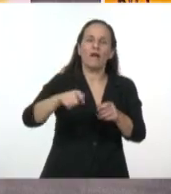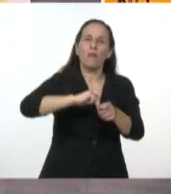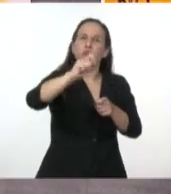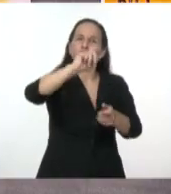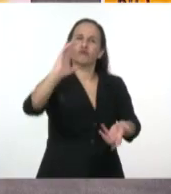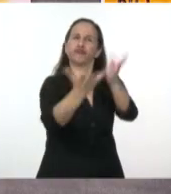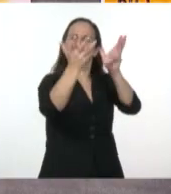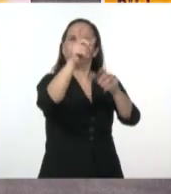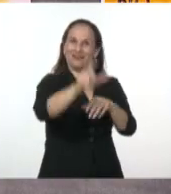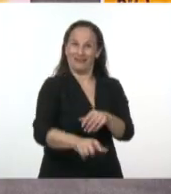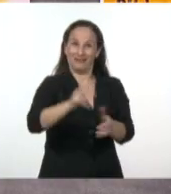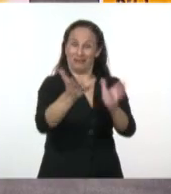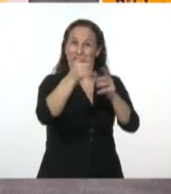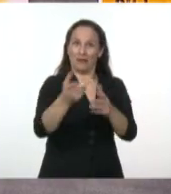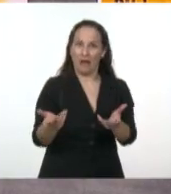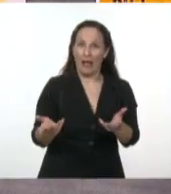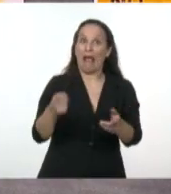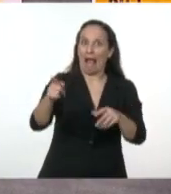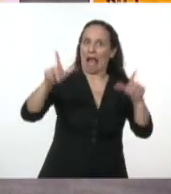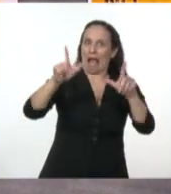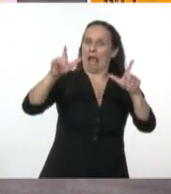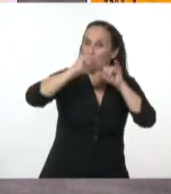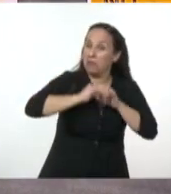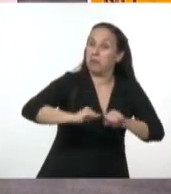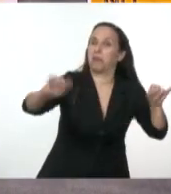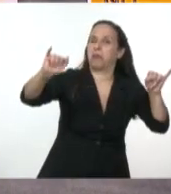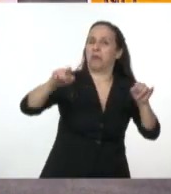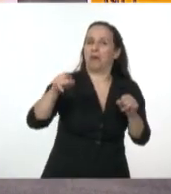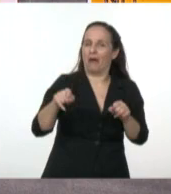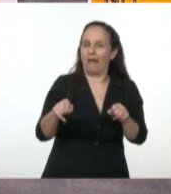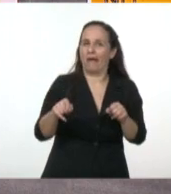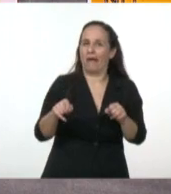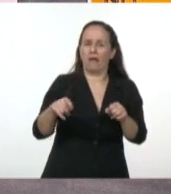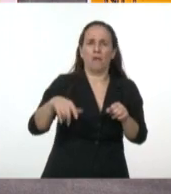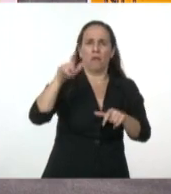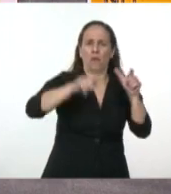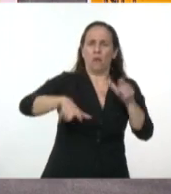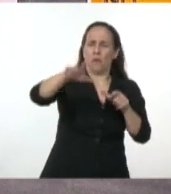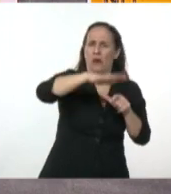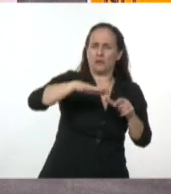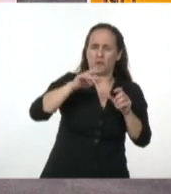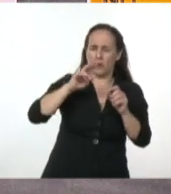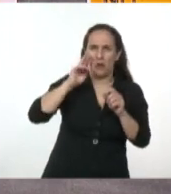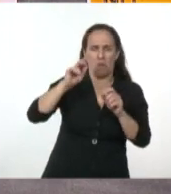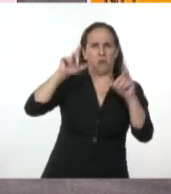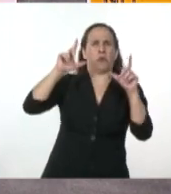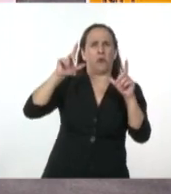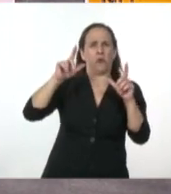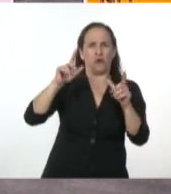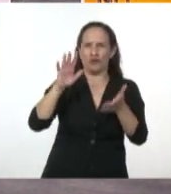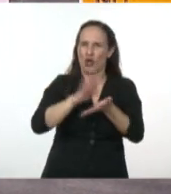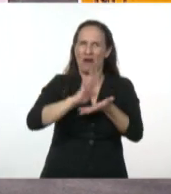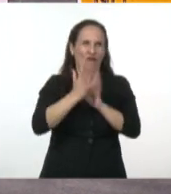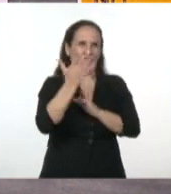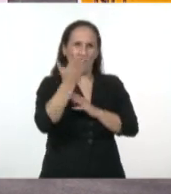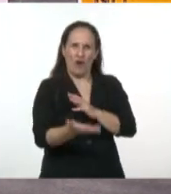la quemó y aparece en los medios esta noticia y esto llama mucho la atención, sobre todo por esto que mencionás vos, de la manera en